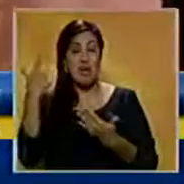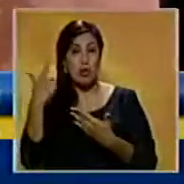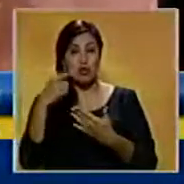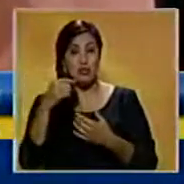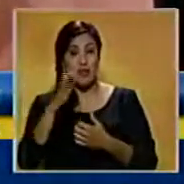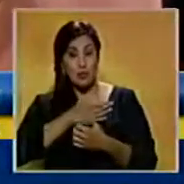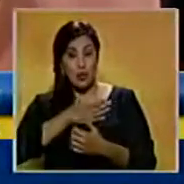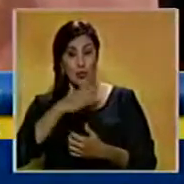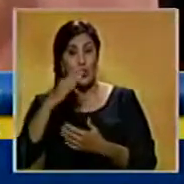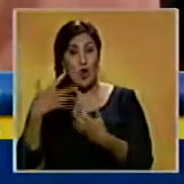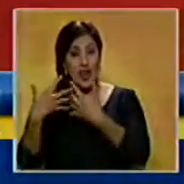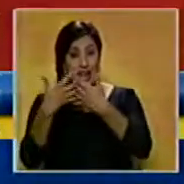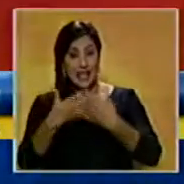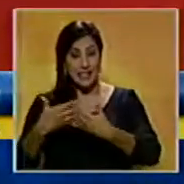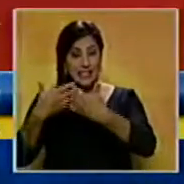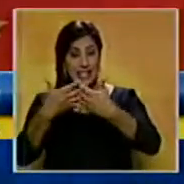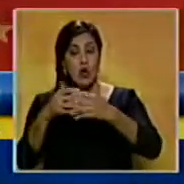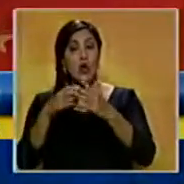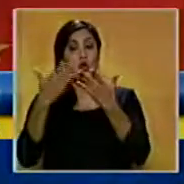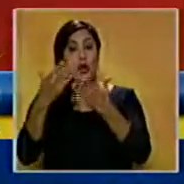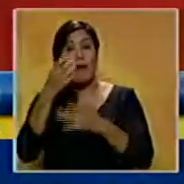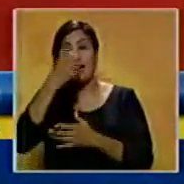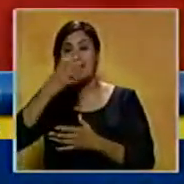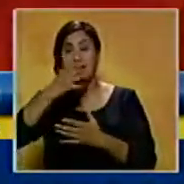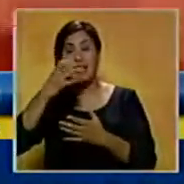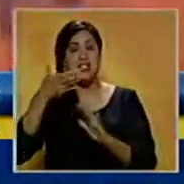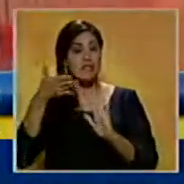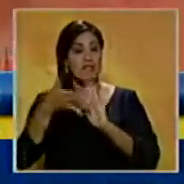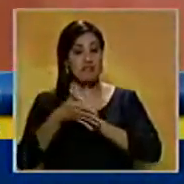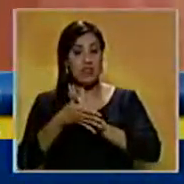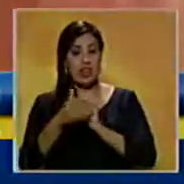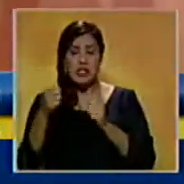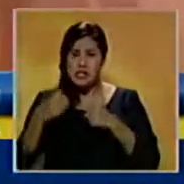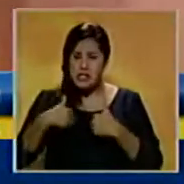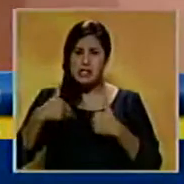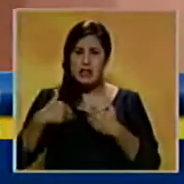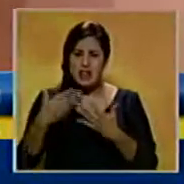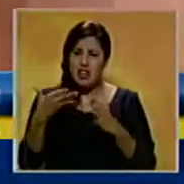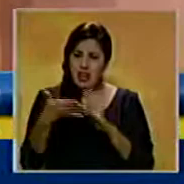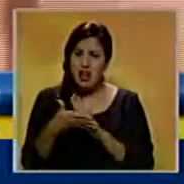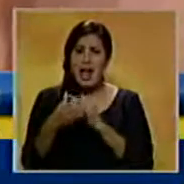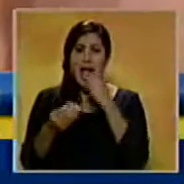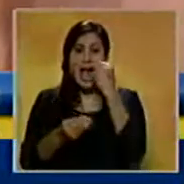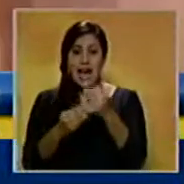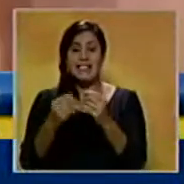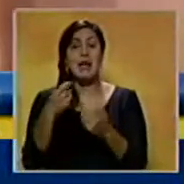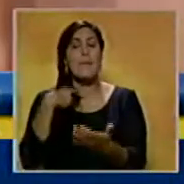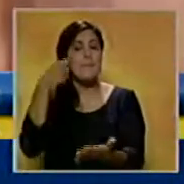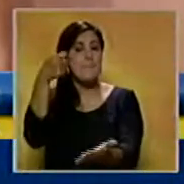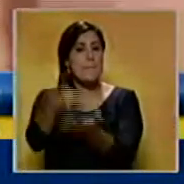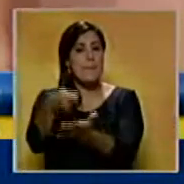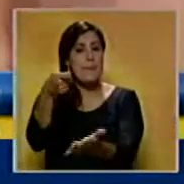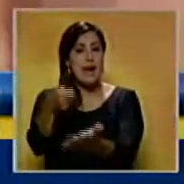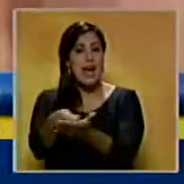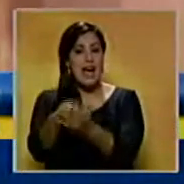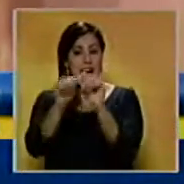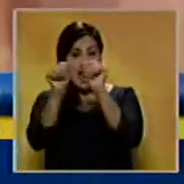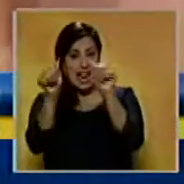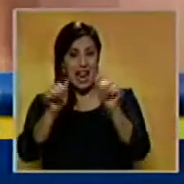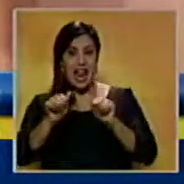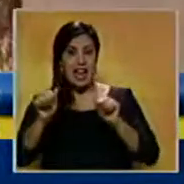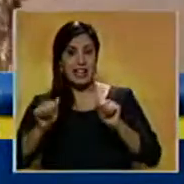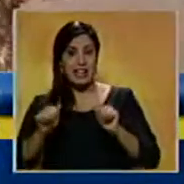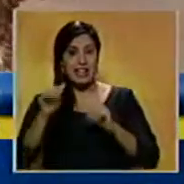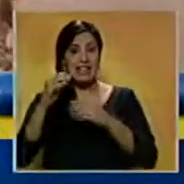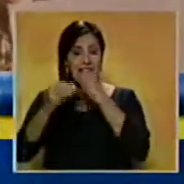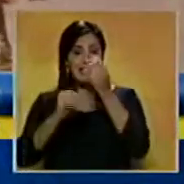pop estadounidense al gigante Apple, cedió ante la presión de Swift y aseguró que pagará a los artistas durante